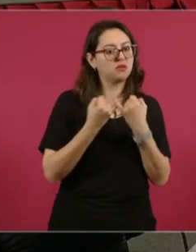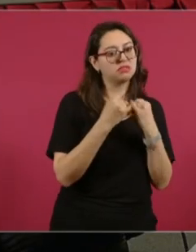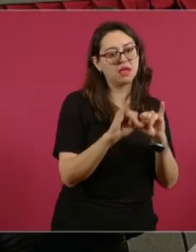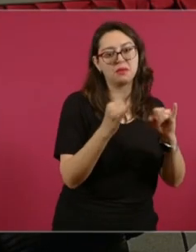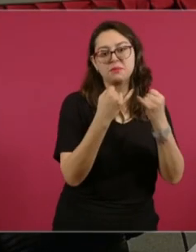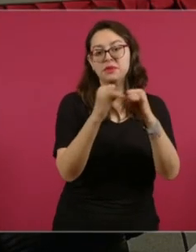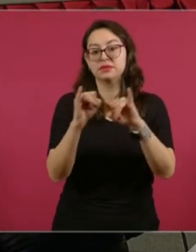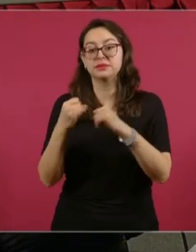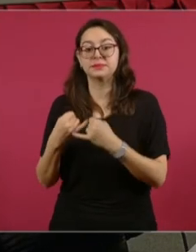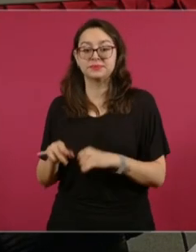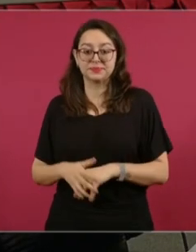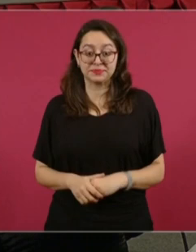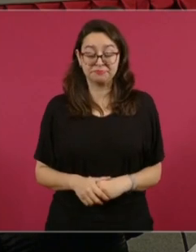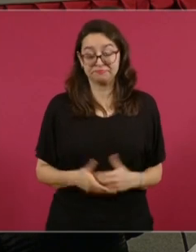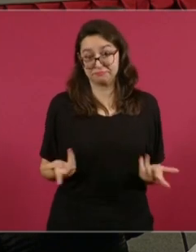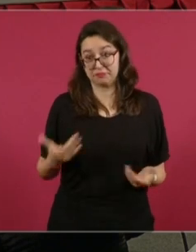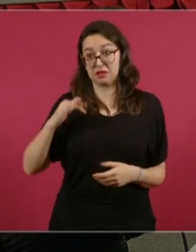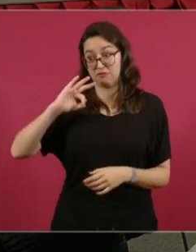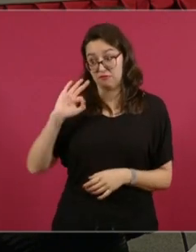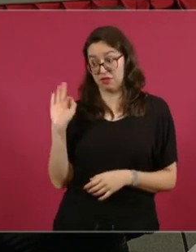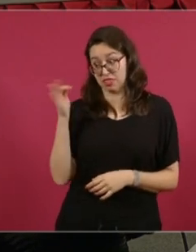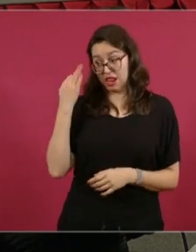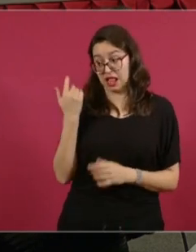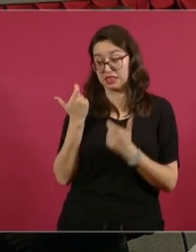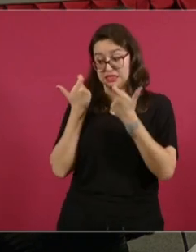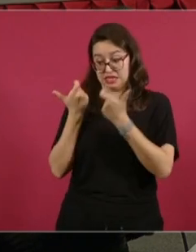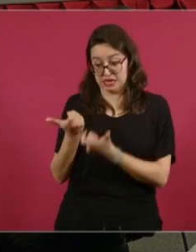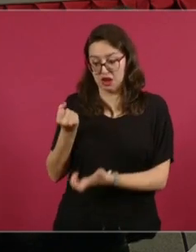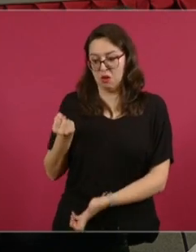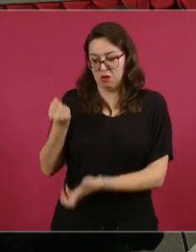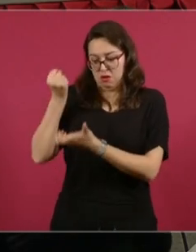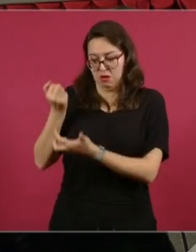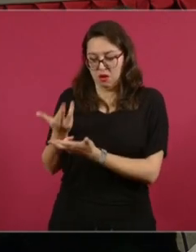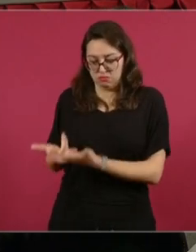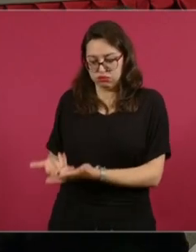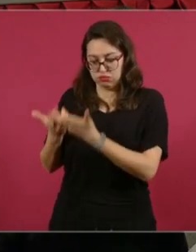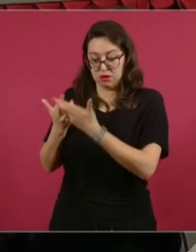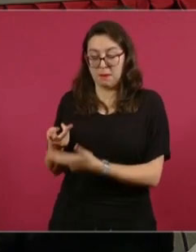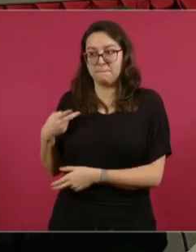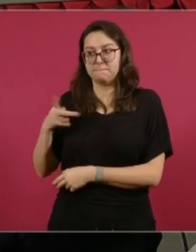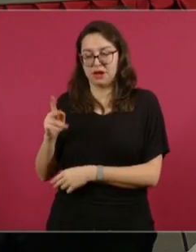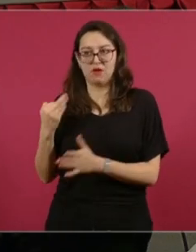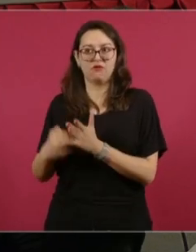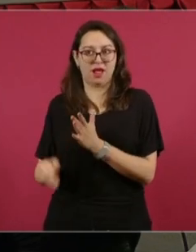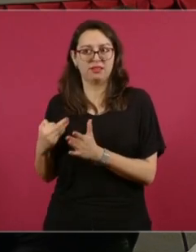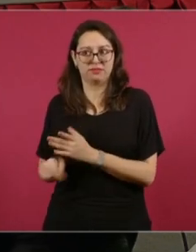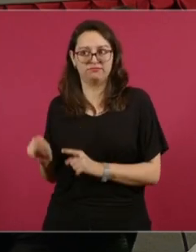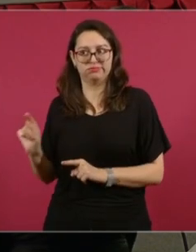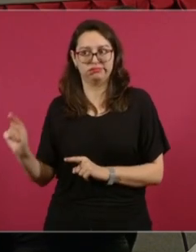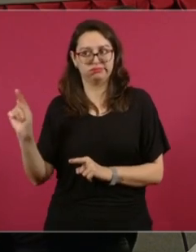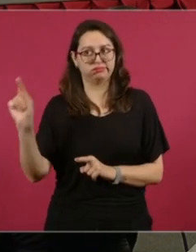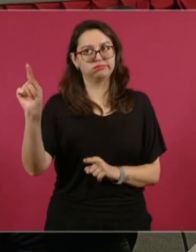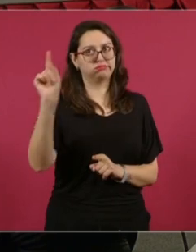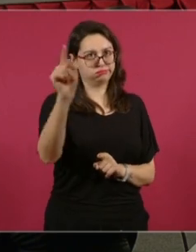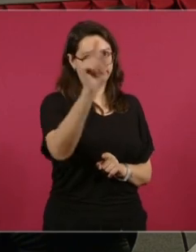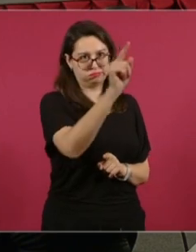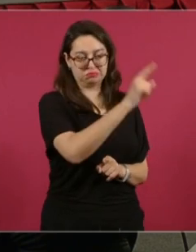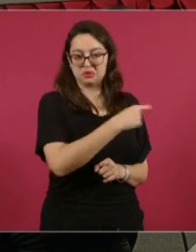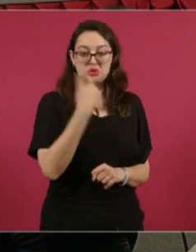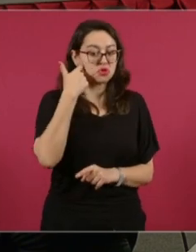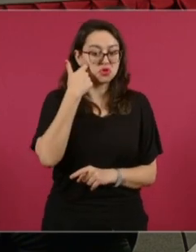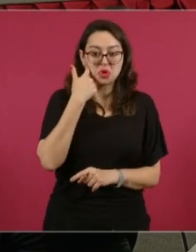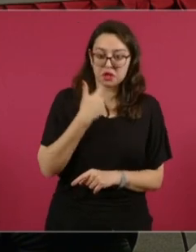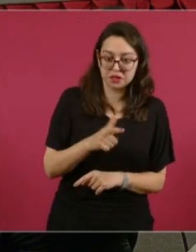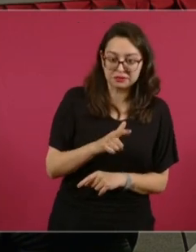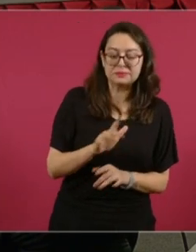ahorrado muchos recursos, pero también ha habido resistencias. ¿Cuál es la propuesta? Adelante. La propuesta